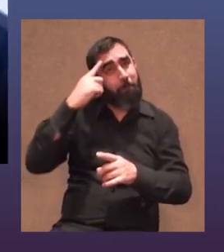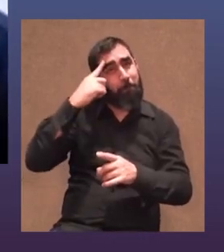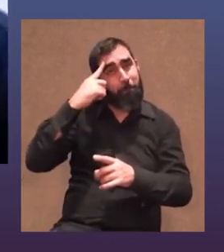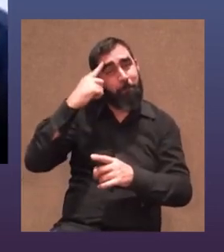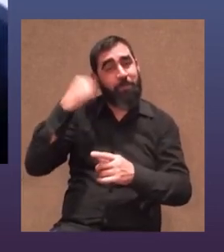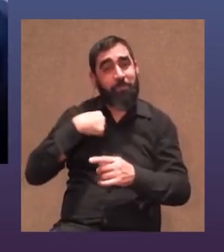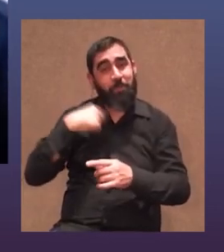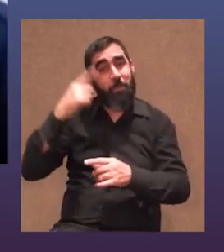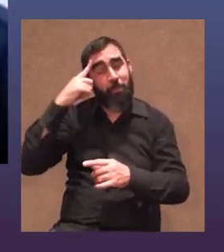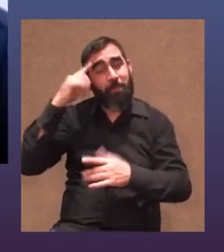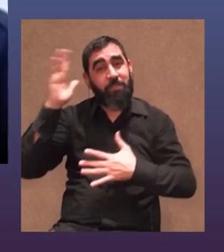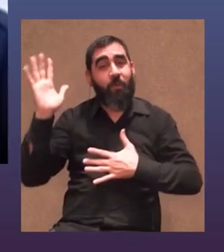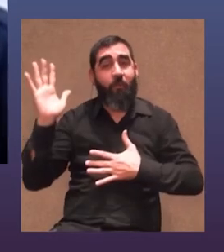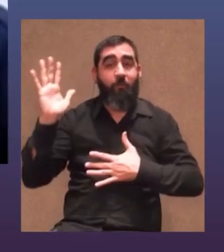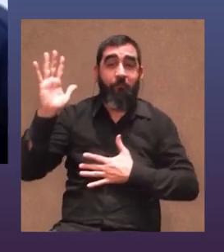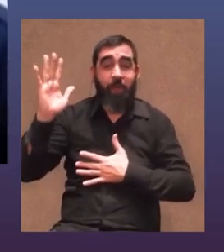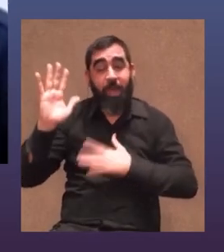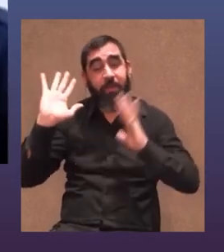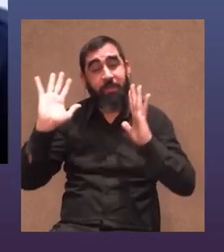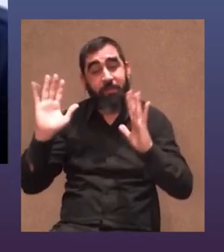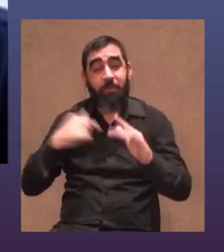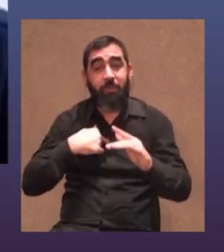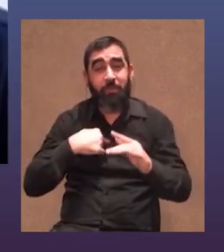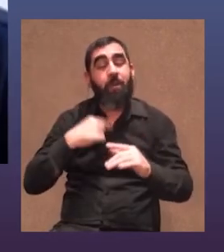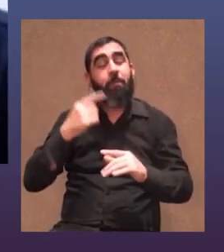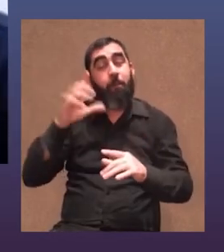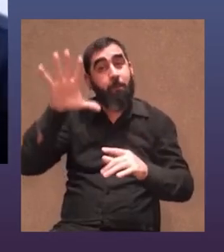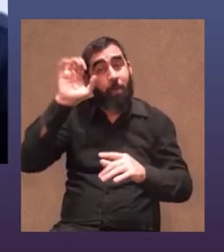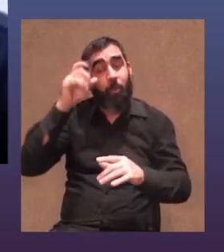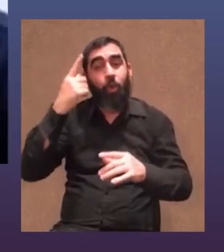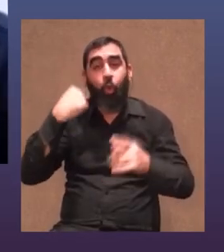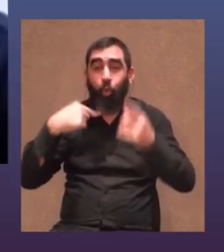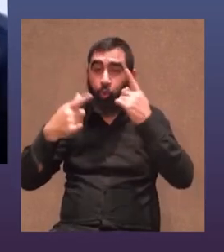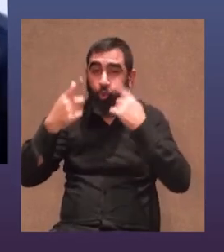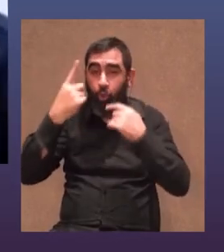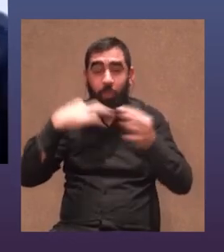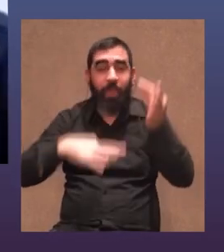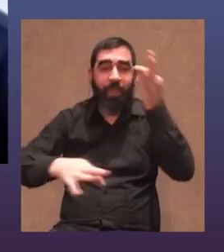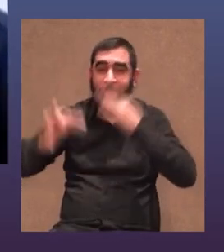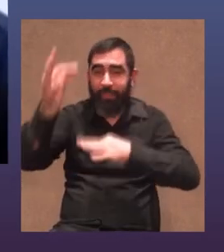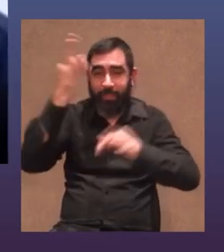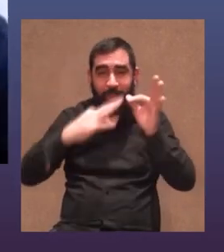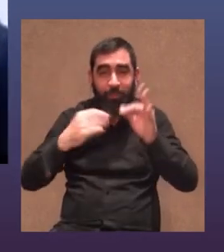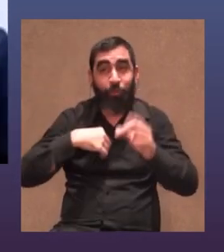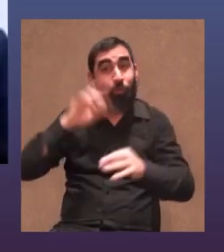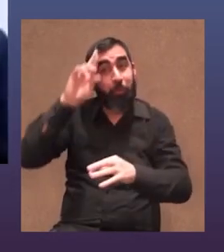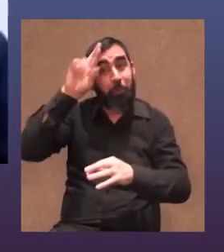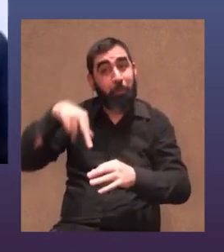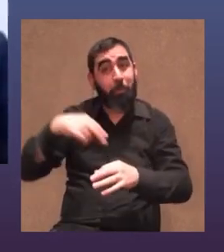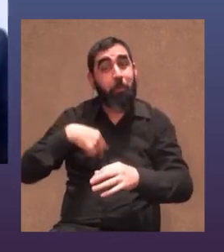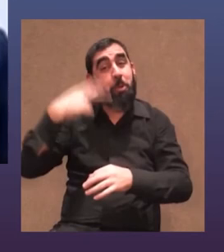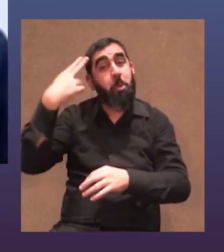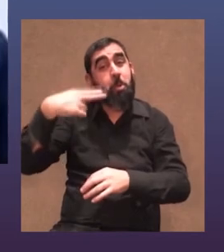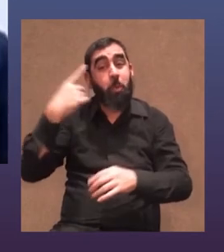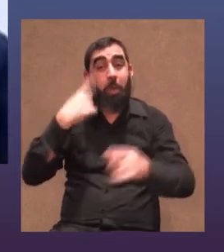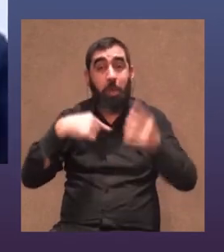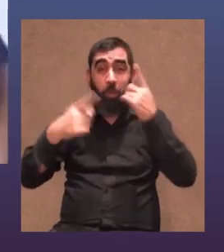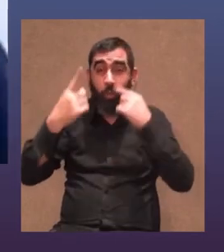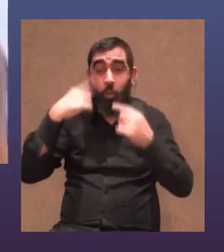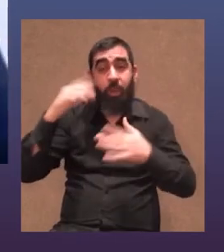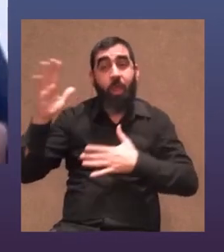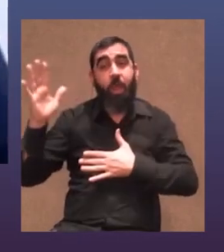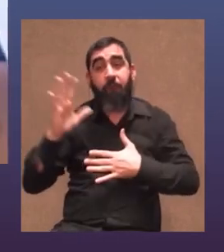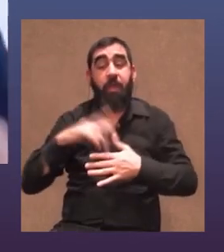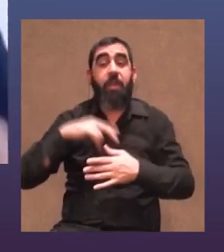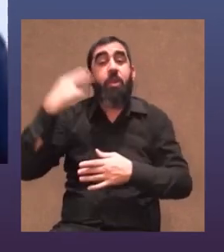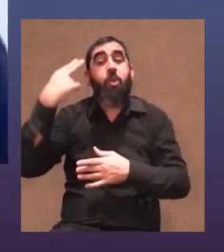estaba pensando en la danza en realidad, porque sí me acuerdo de haber llorado en teatro. Tengo razón. Pero todavía nunca lloré nunca he